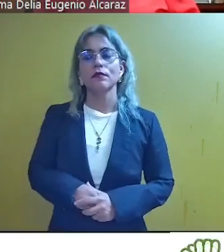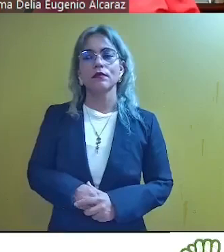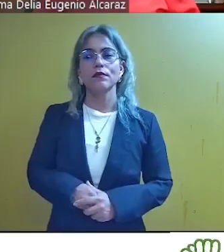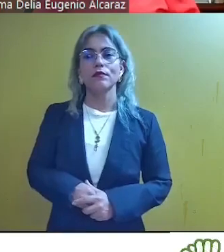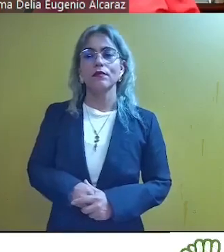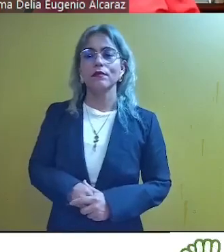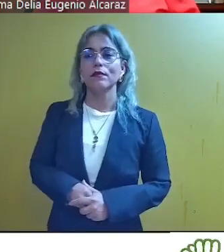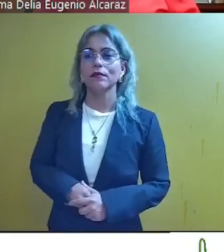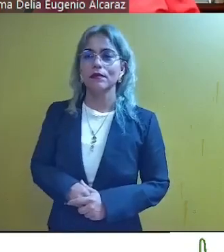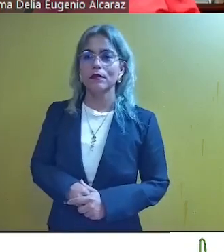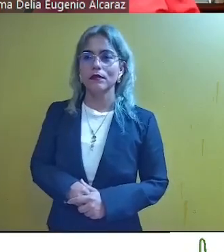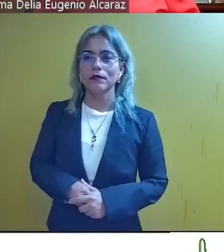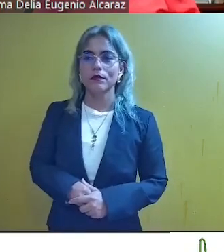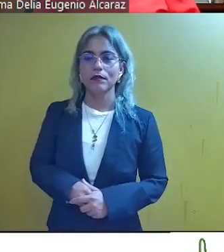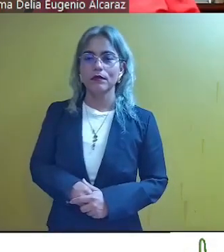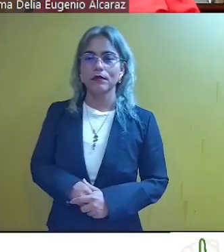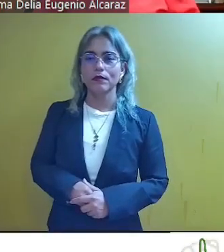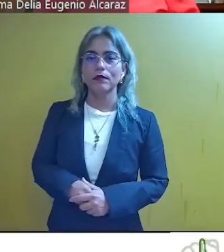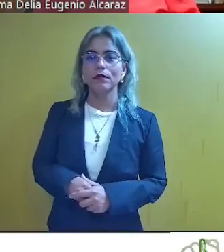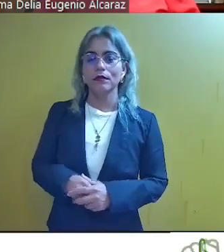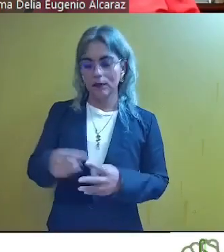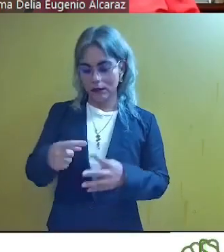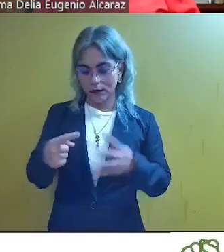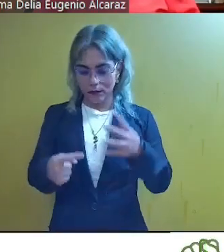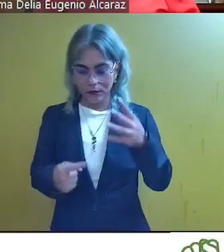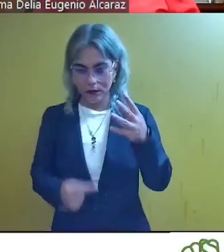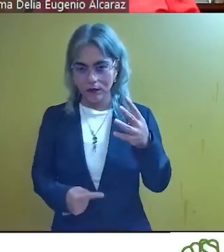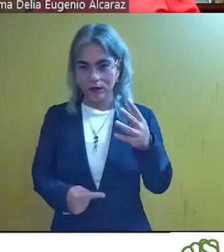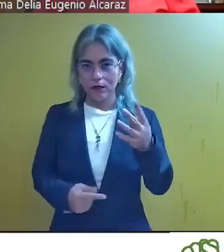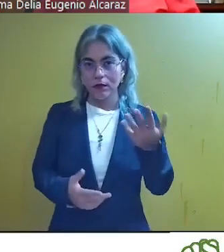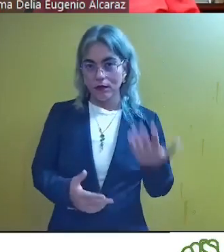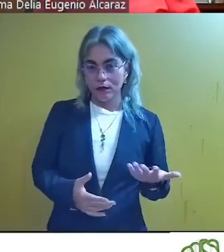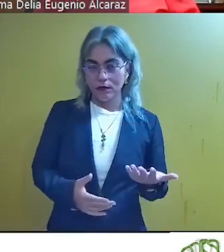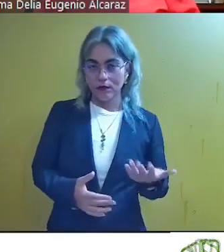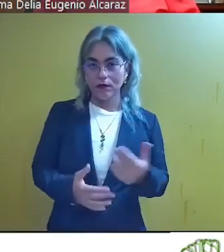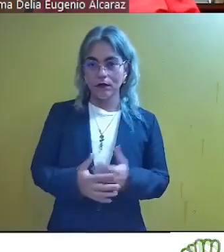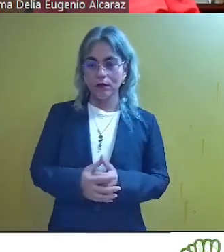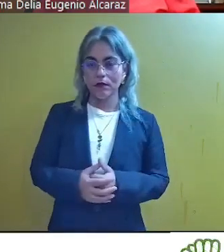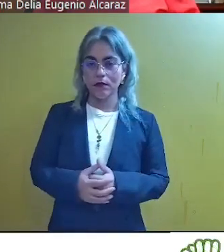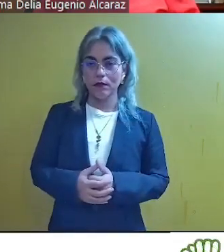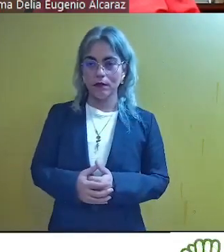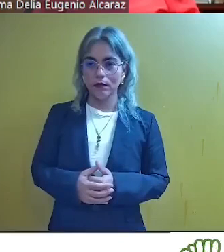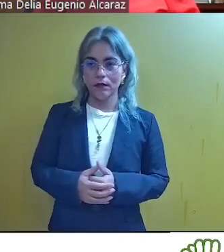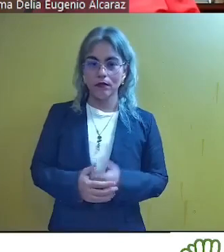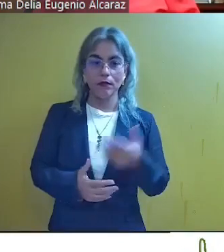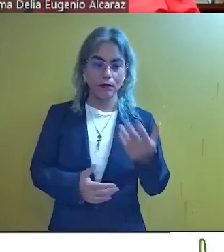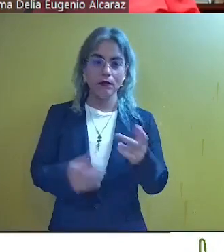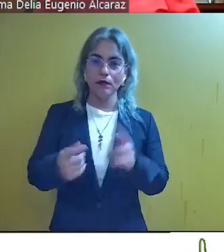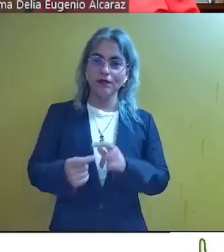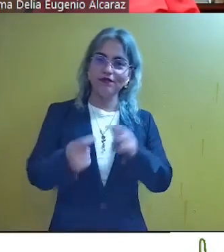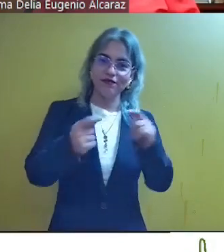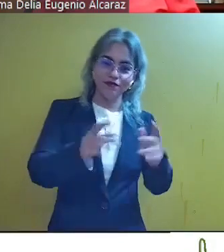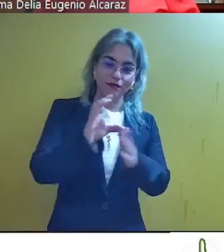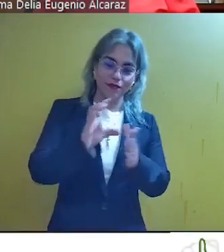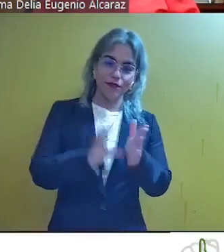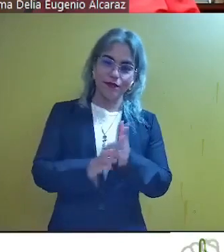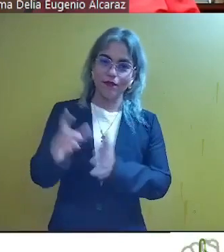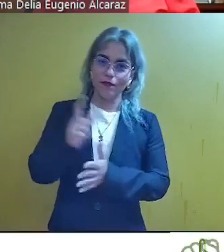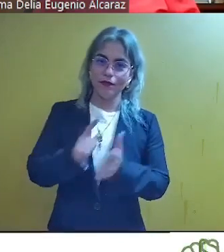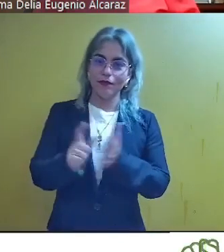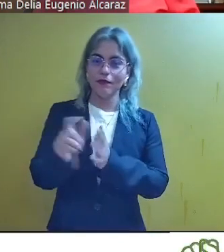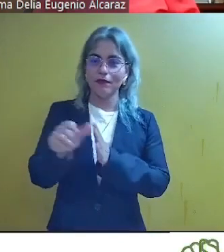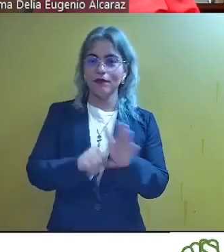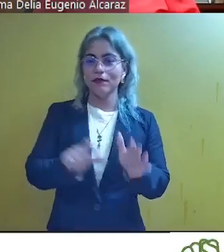En este orden, si bien el Consejo General posee una facultad discrecional, la cual constitucionalmente le fue conferida en términos del artículo 41